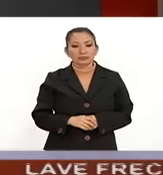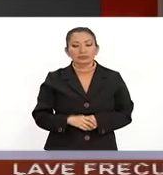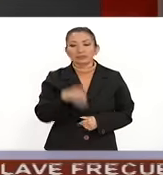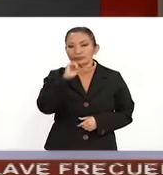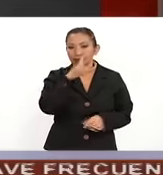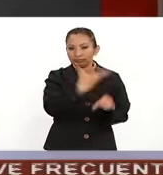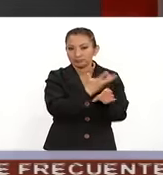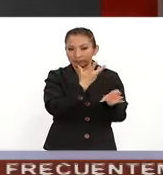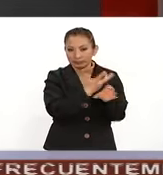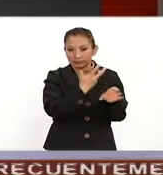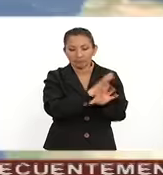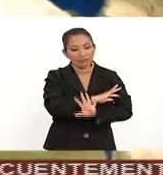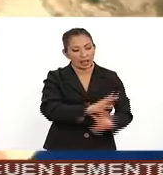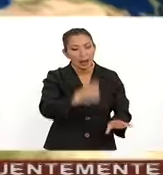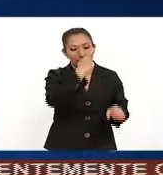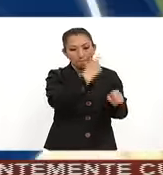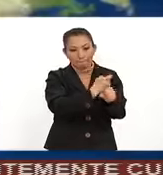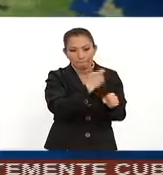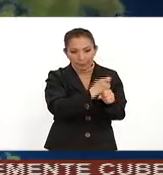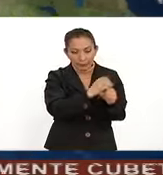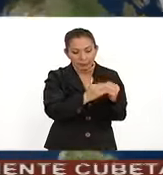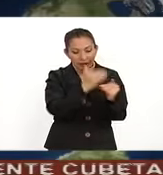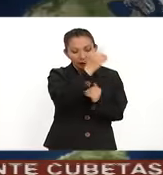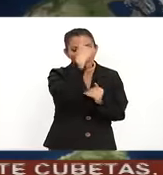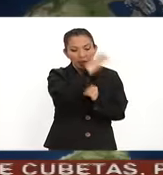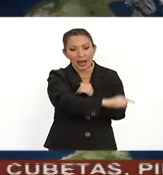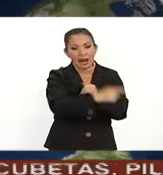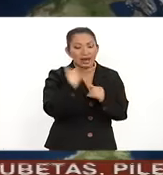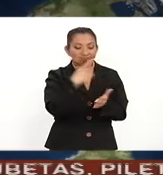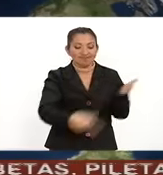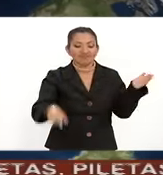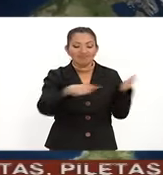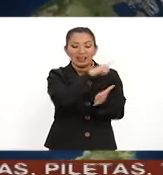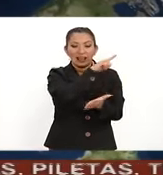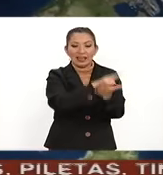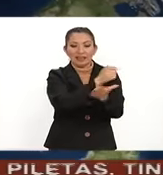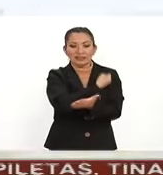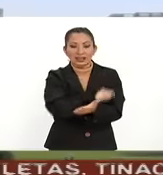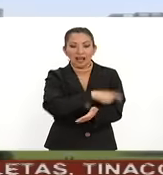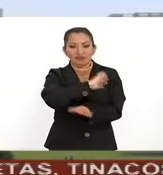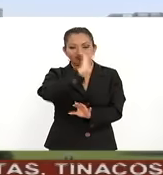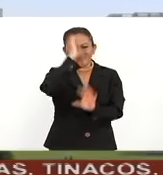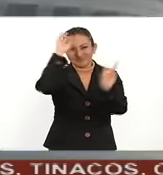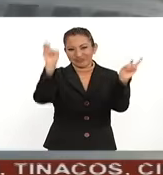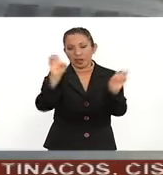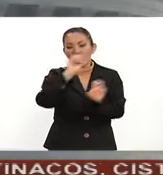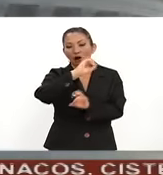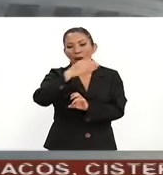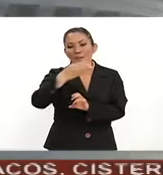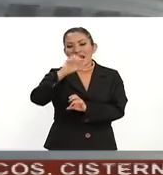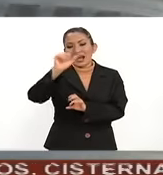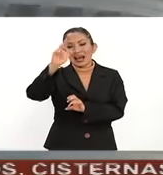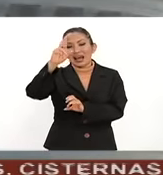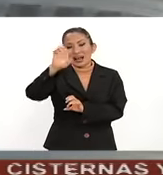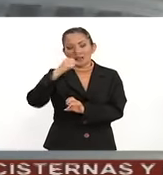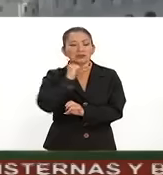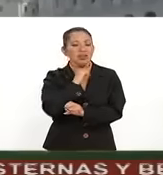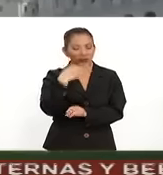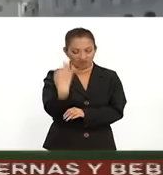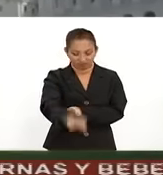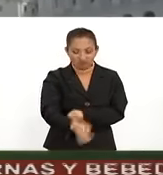También en los Estados Unidos ya se dio el primer paso para dar marcha atrás a la ley sanitaria conocida como Obamacare. Los senadores aprobaron